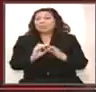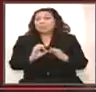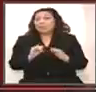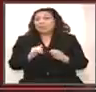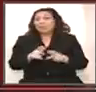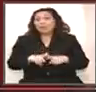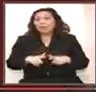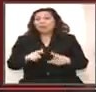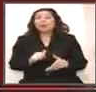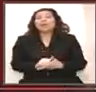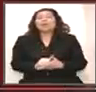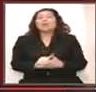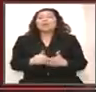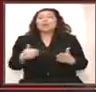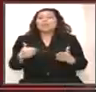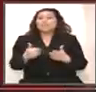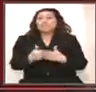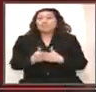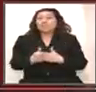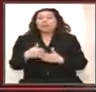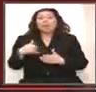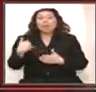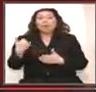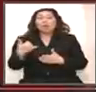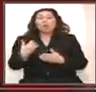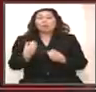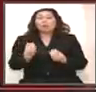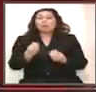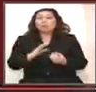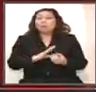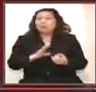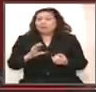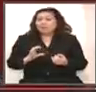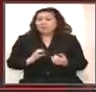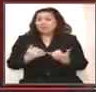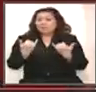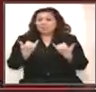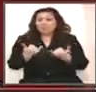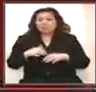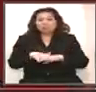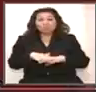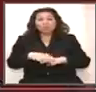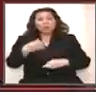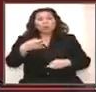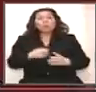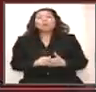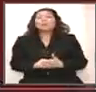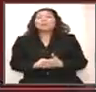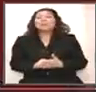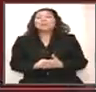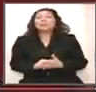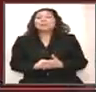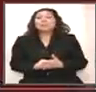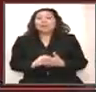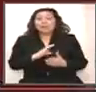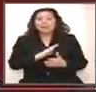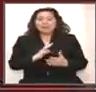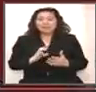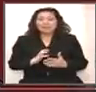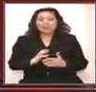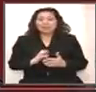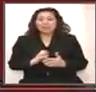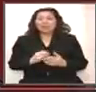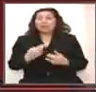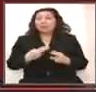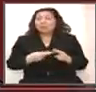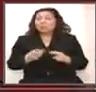existen en la localidad frente a adolescentes, así como el estado actual de la Administración de Justicia y el estado actual del sistema